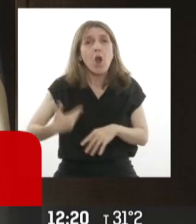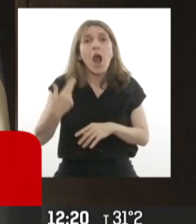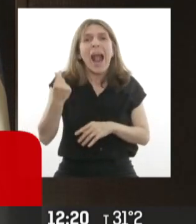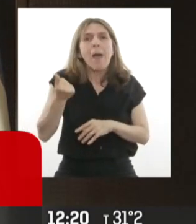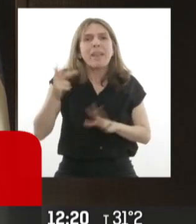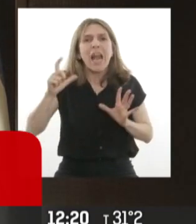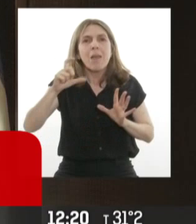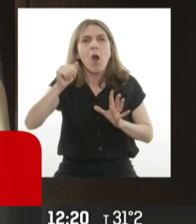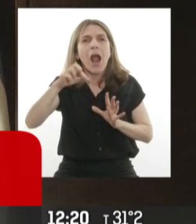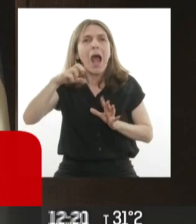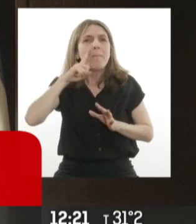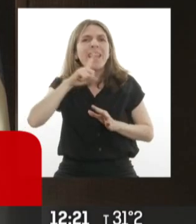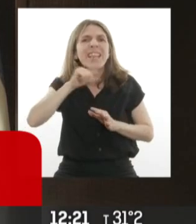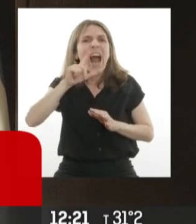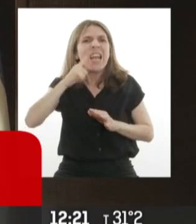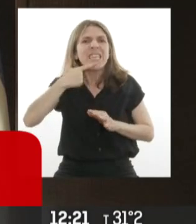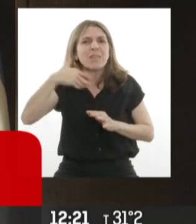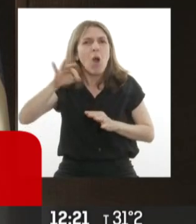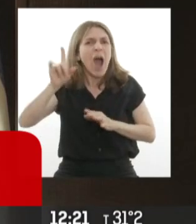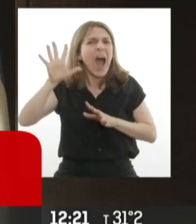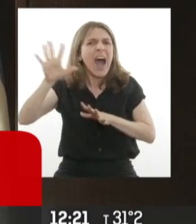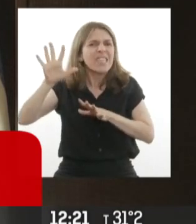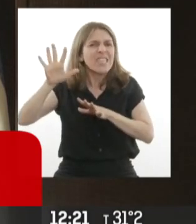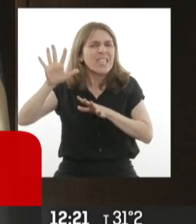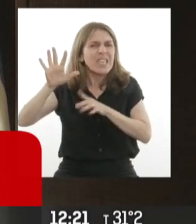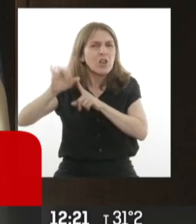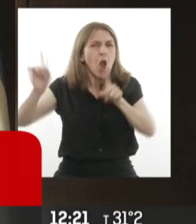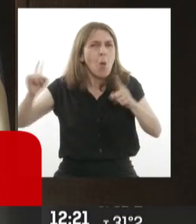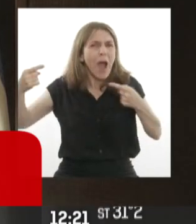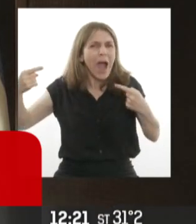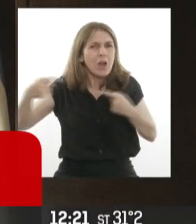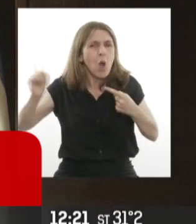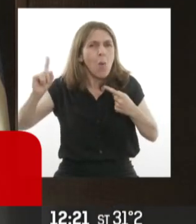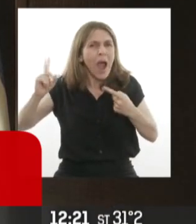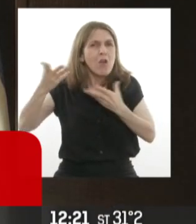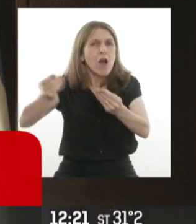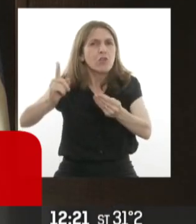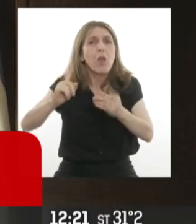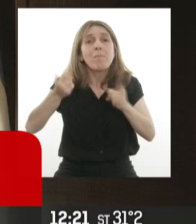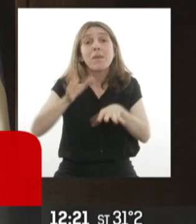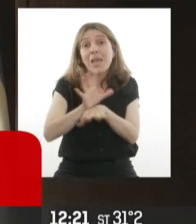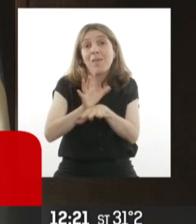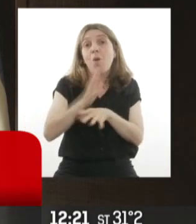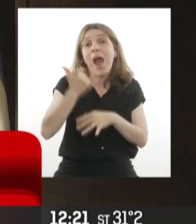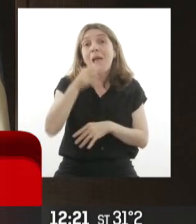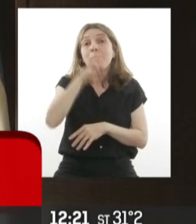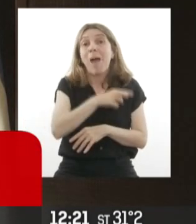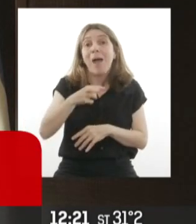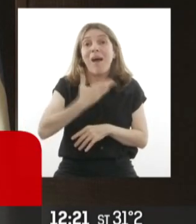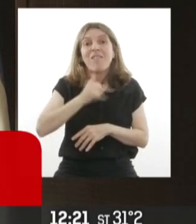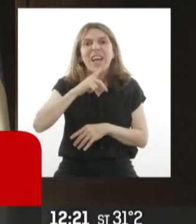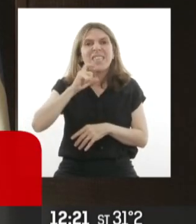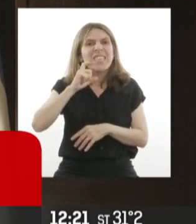ha conducido a lo que también el Papa llama la teoría del descarte.